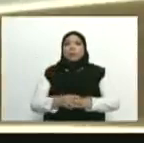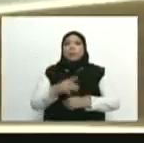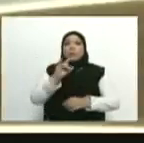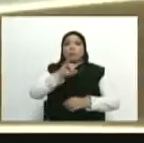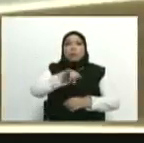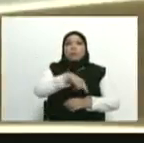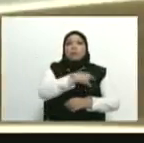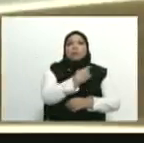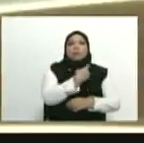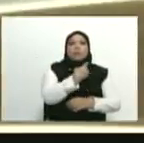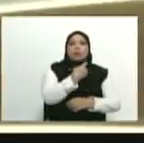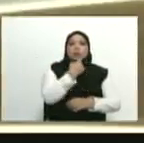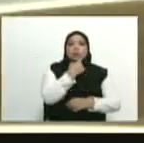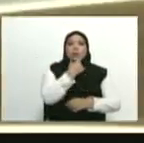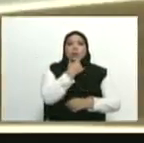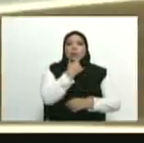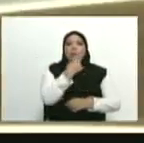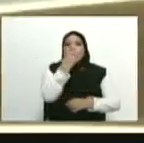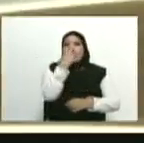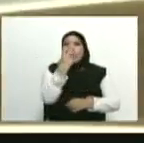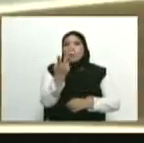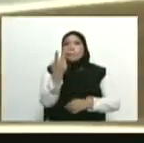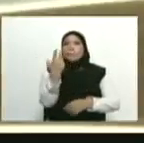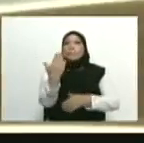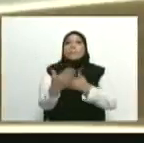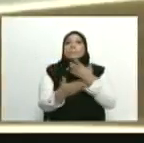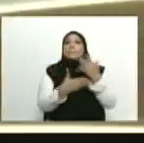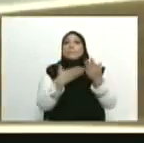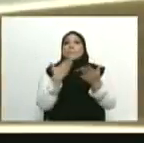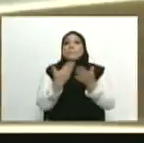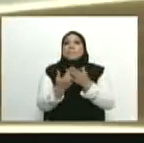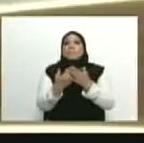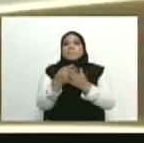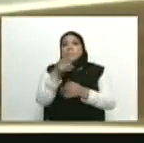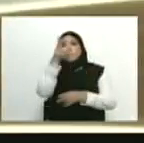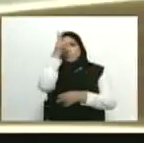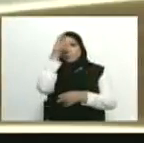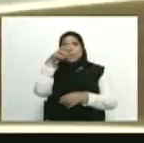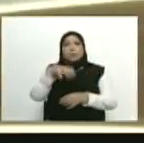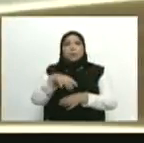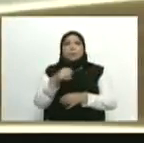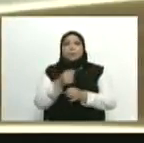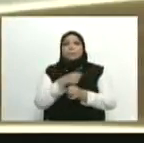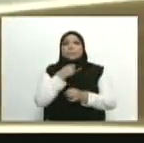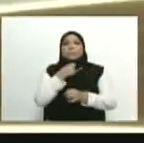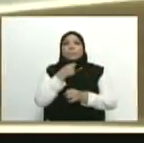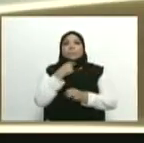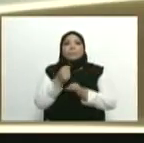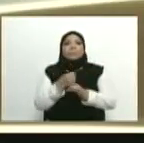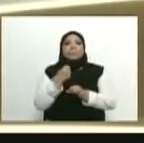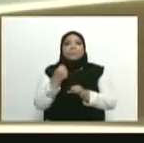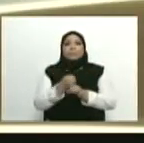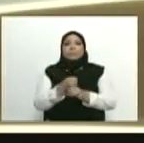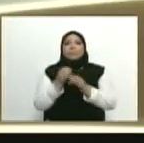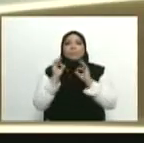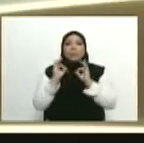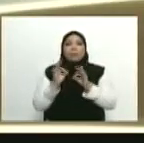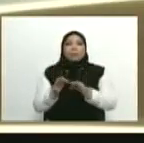universitario. Los invité porque vamos a ver, Falcón es uno de los estados que más se destacó esta